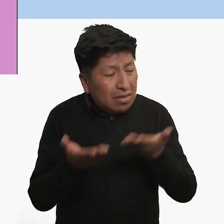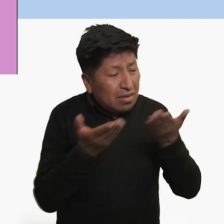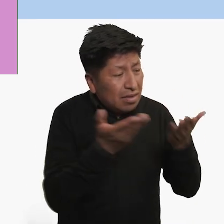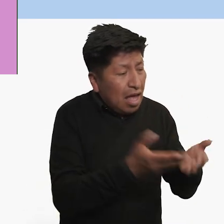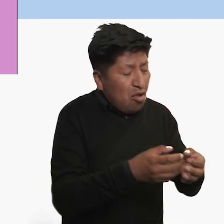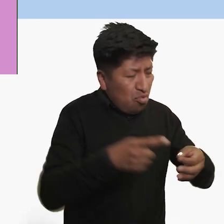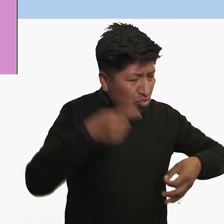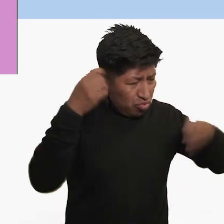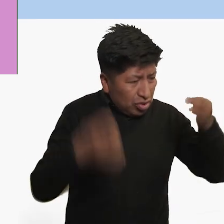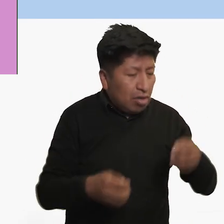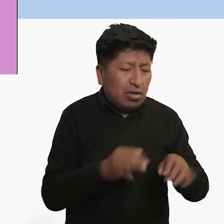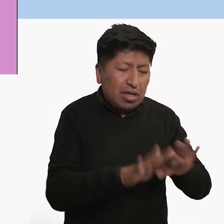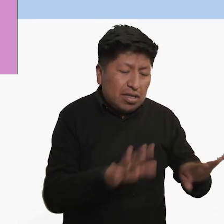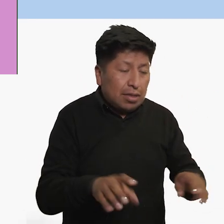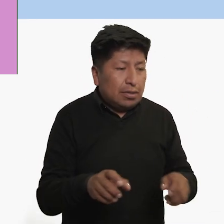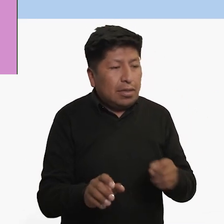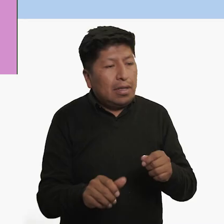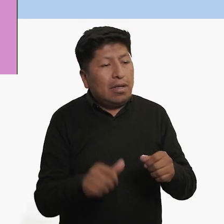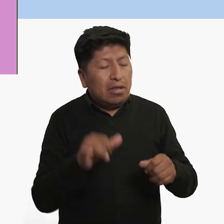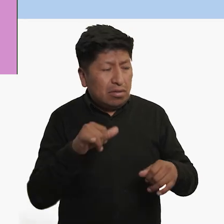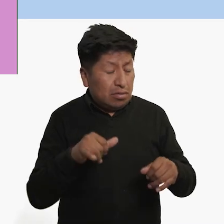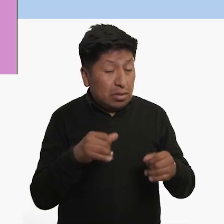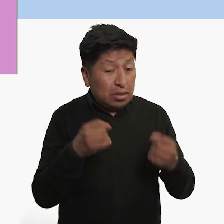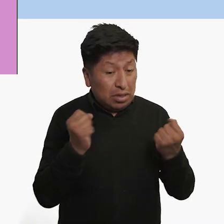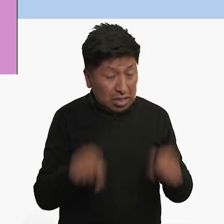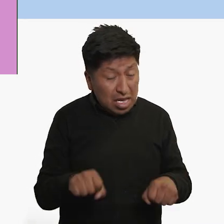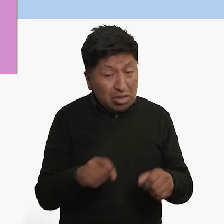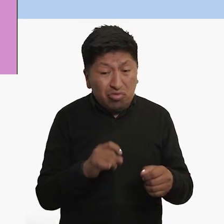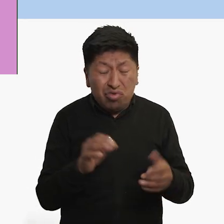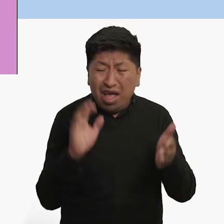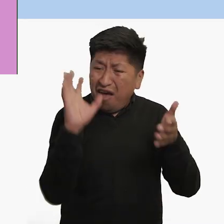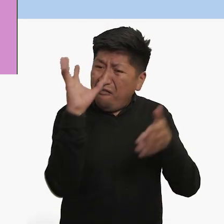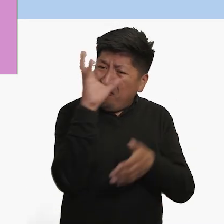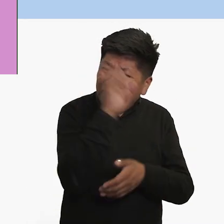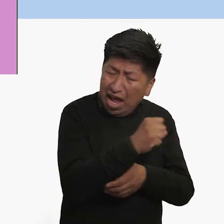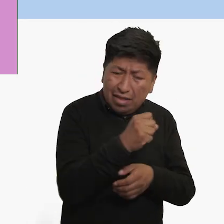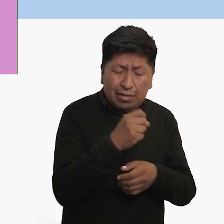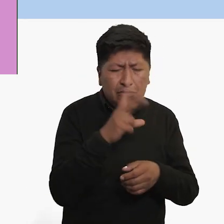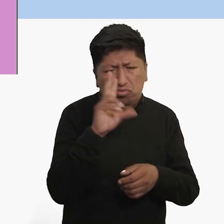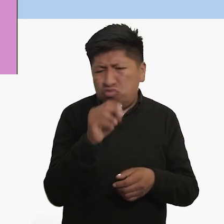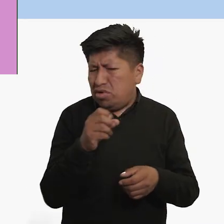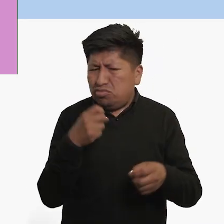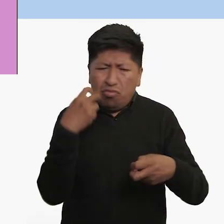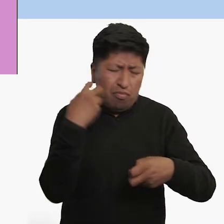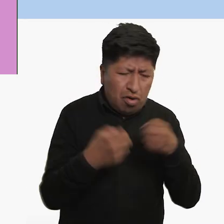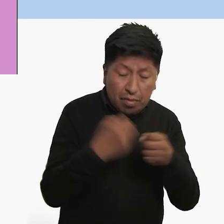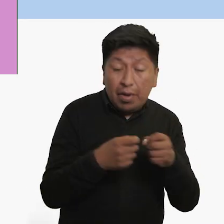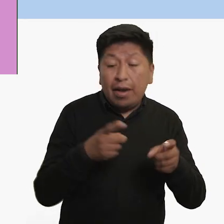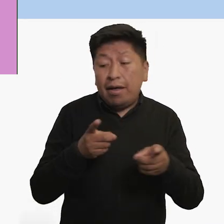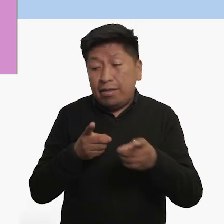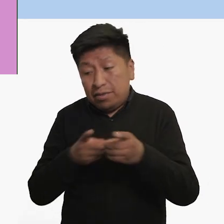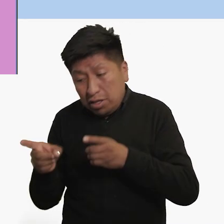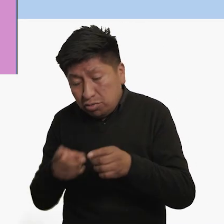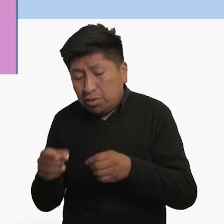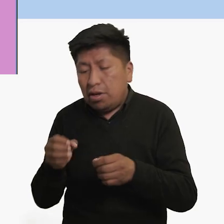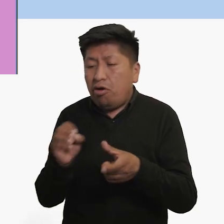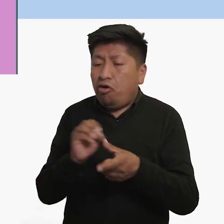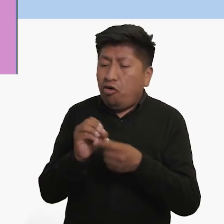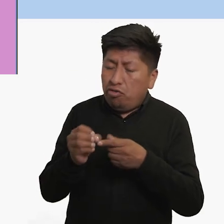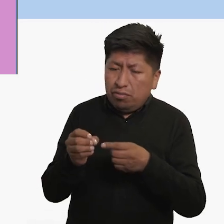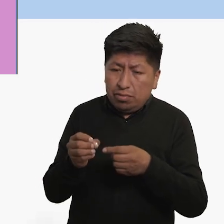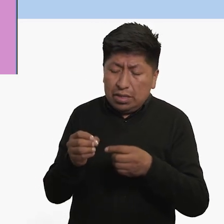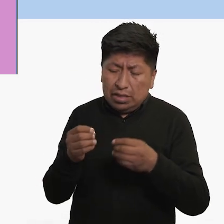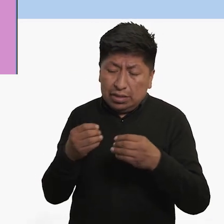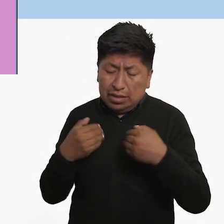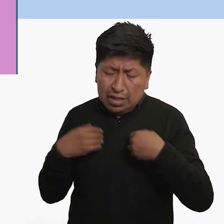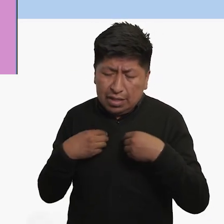al Juzgado de la Niñez y Adolescencia. Si el hecho es una falta, no se considera un delito o infracción. La directora o director de la